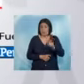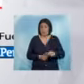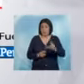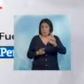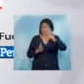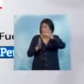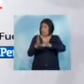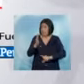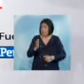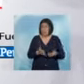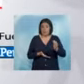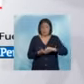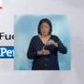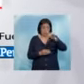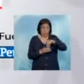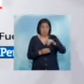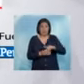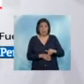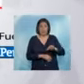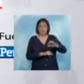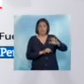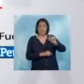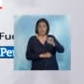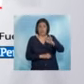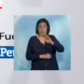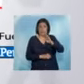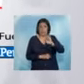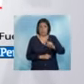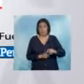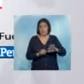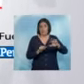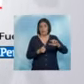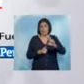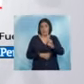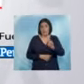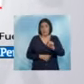de los más votados. Y para terminar están Gilbert Violeta y Luz Salgado del Fujimorismo.